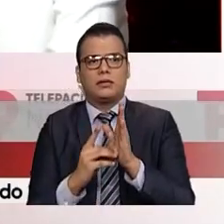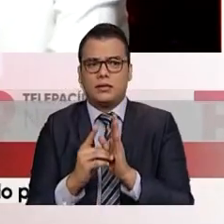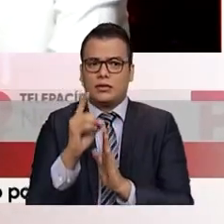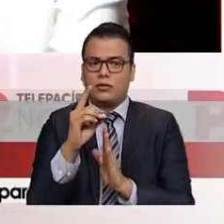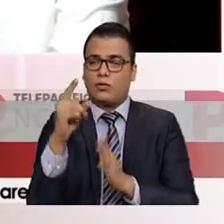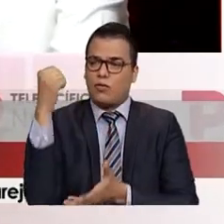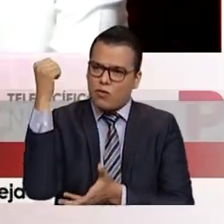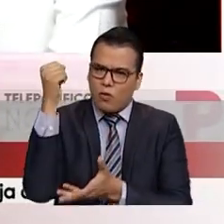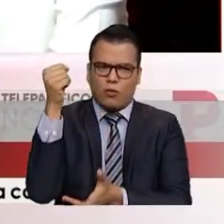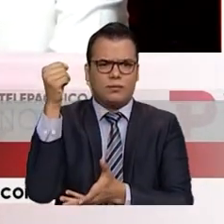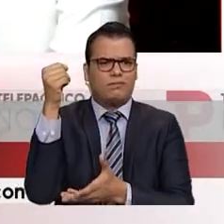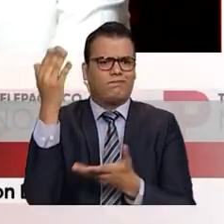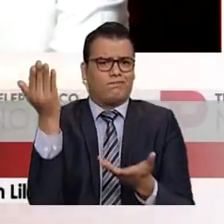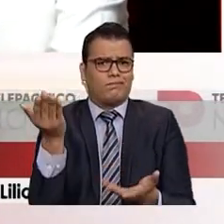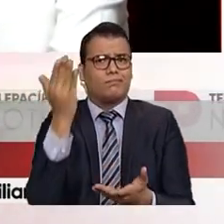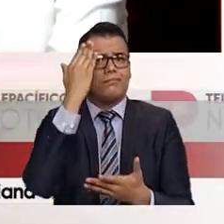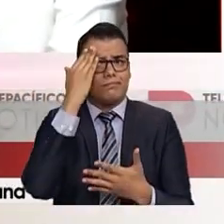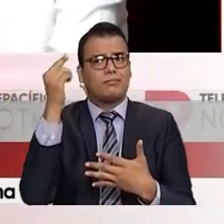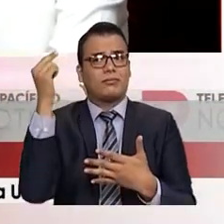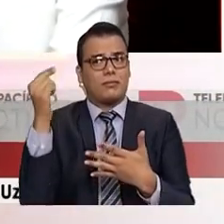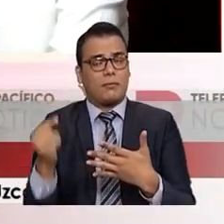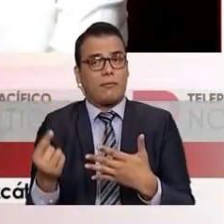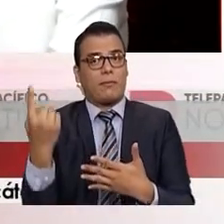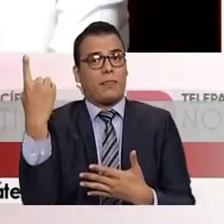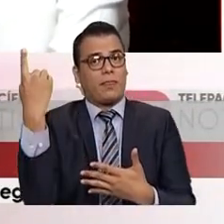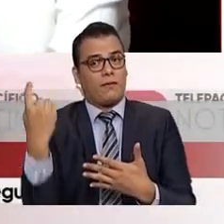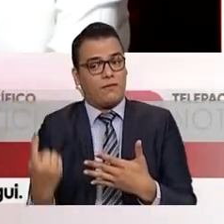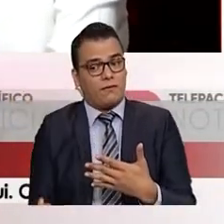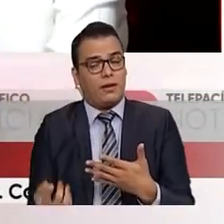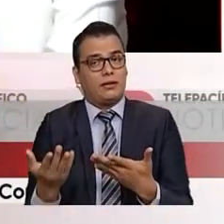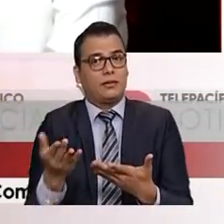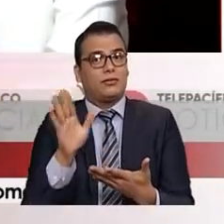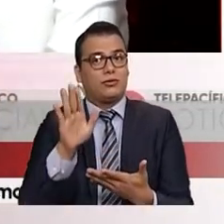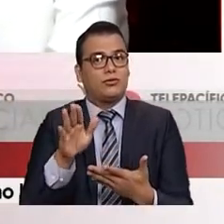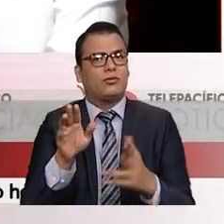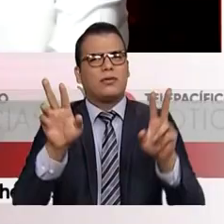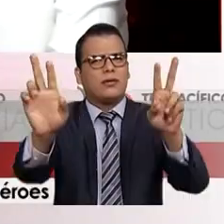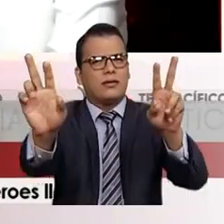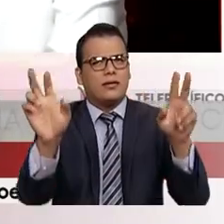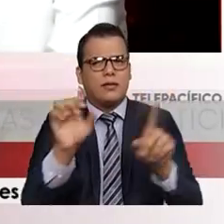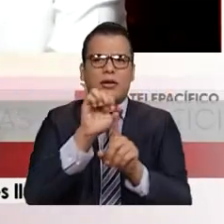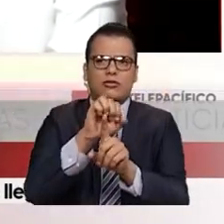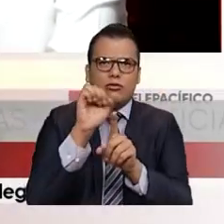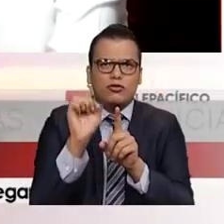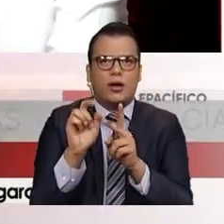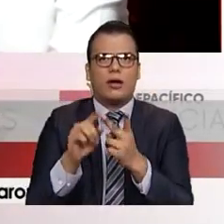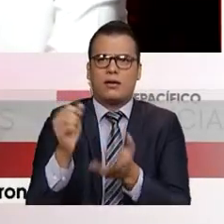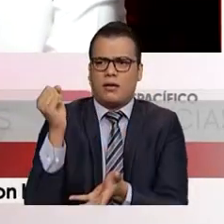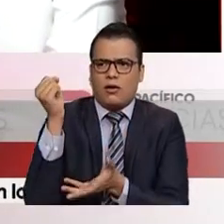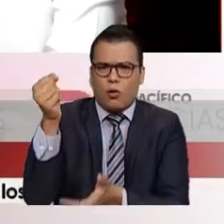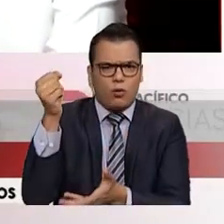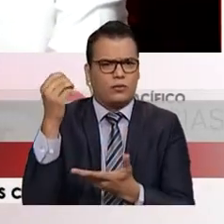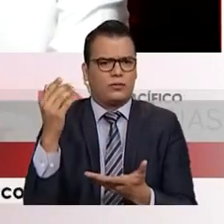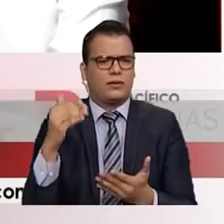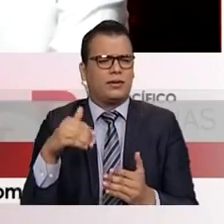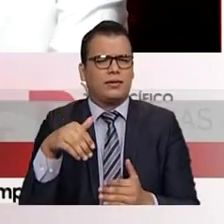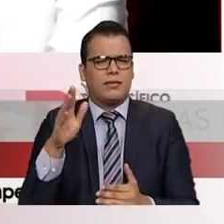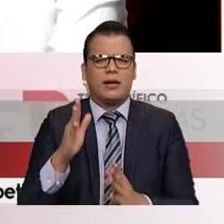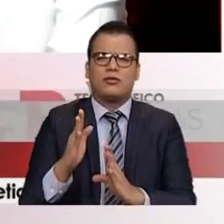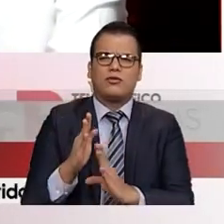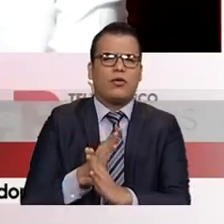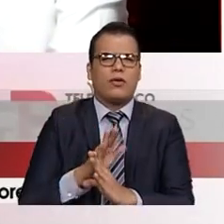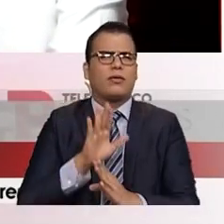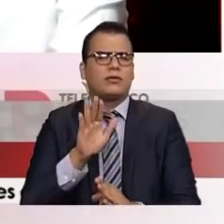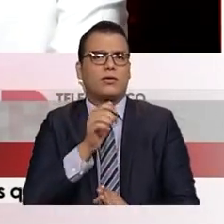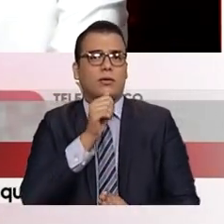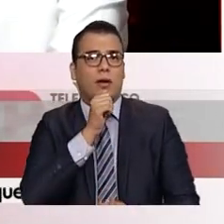conocemos las necesidades sociales económicas que tiene buenaventura pero especialmente la problemática a temas como